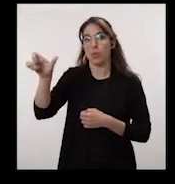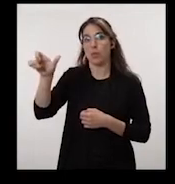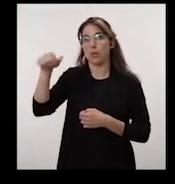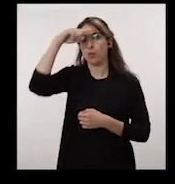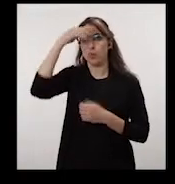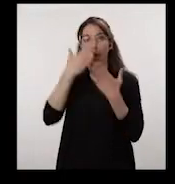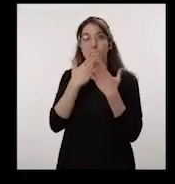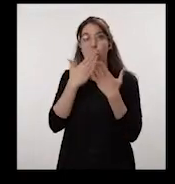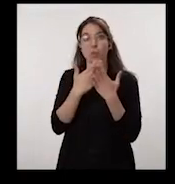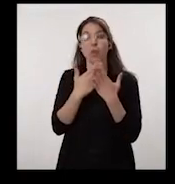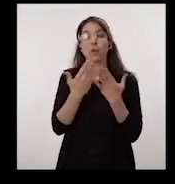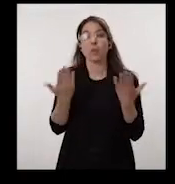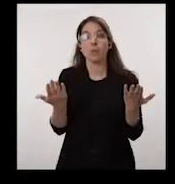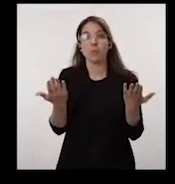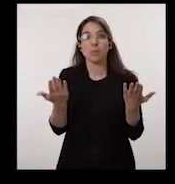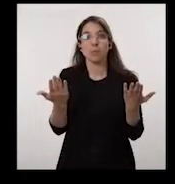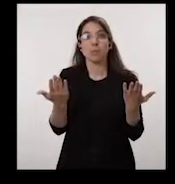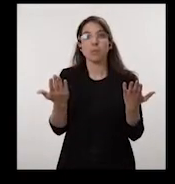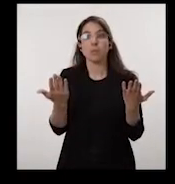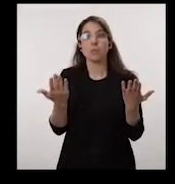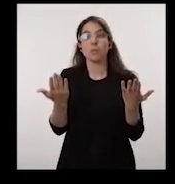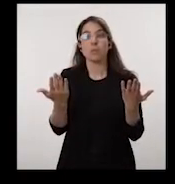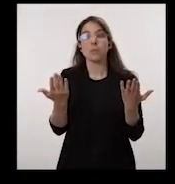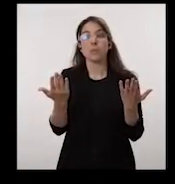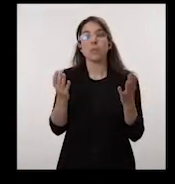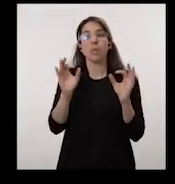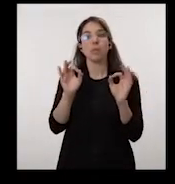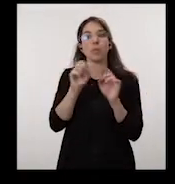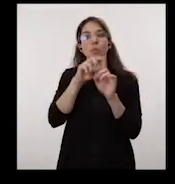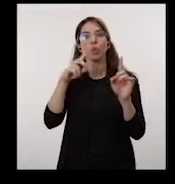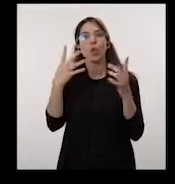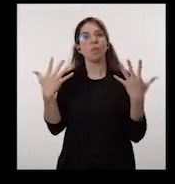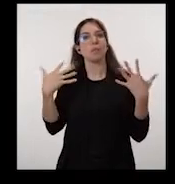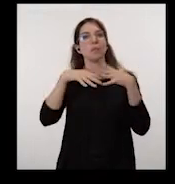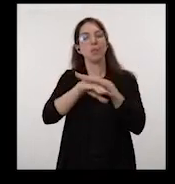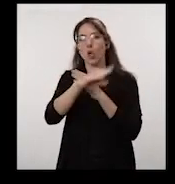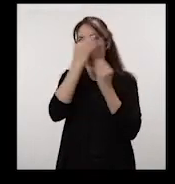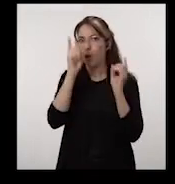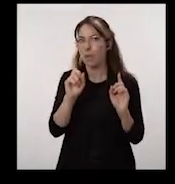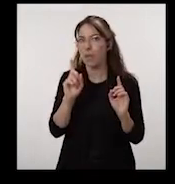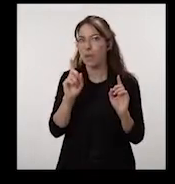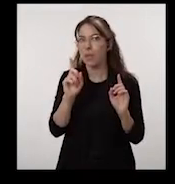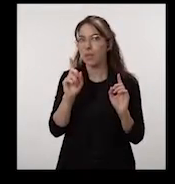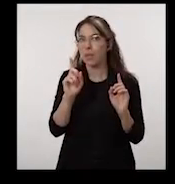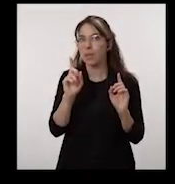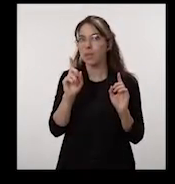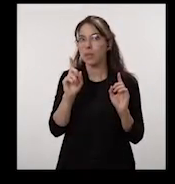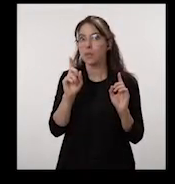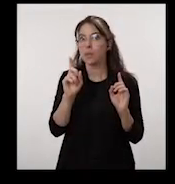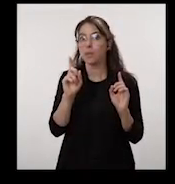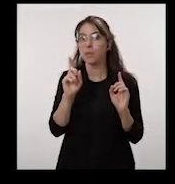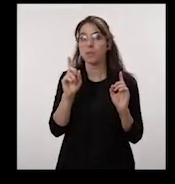de doctorado y todo ello sin perder la perspectiva e integradora de tener en cuenta todas las especias y